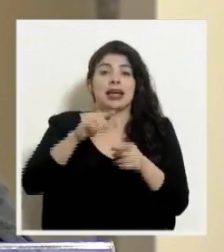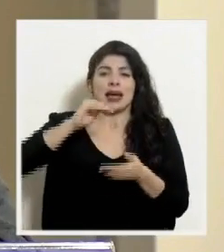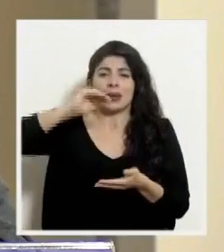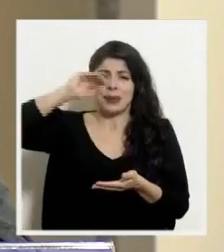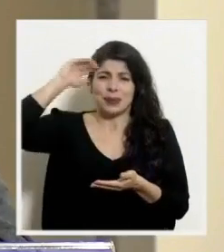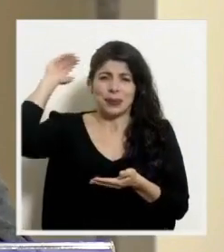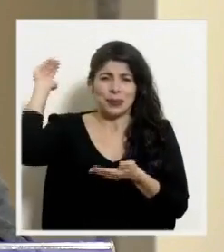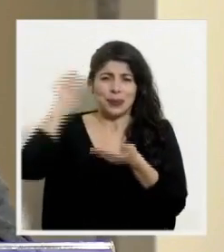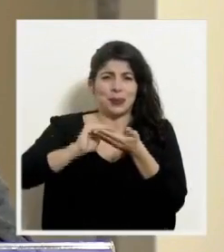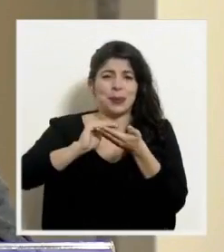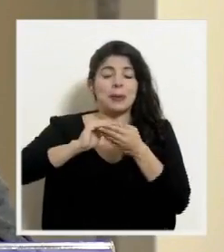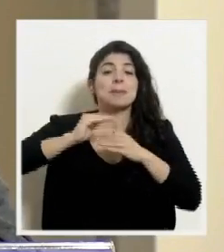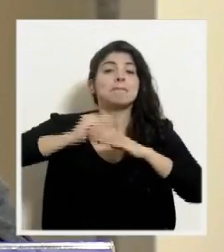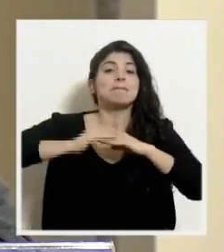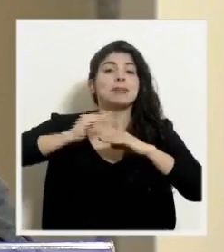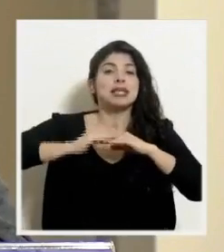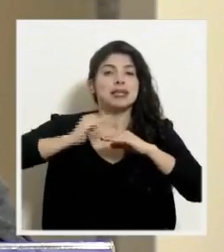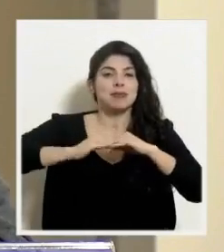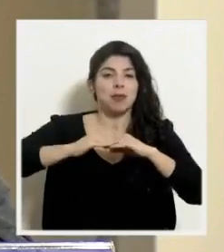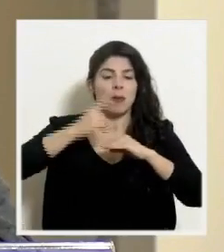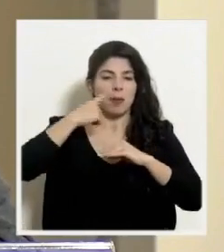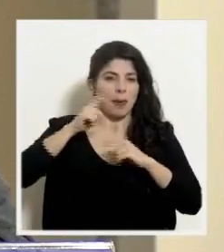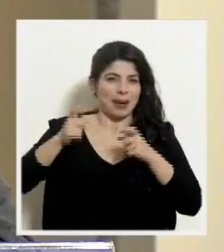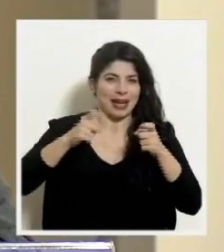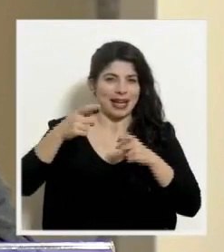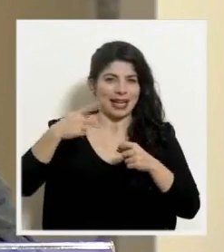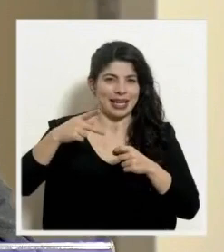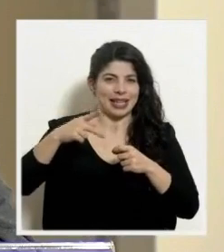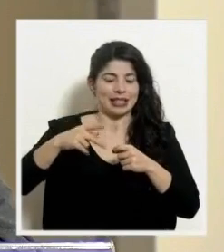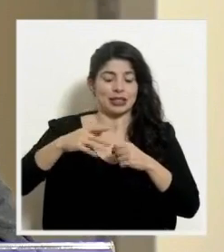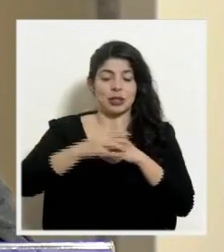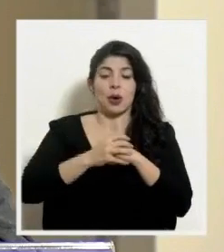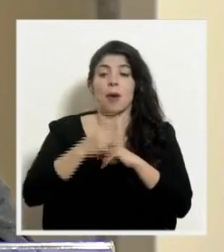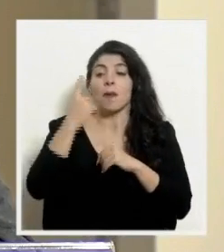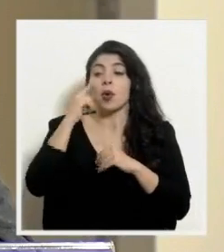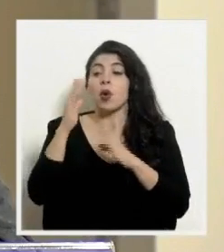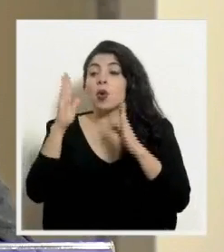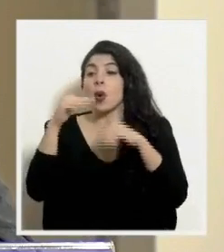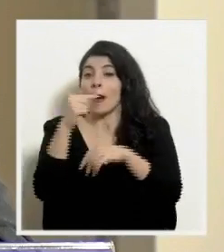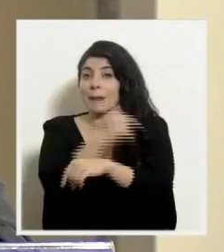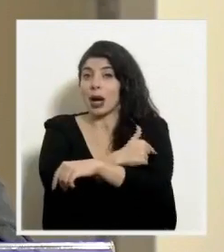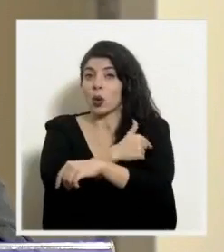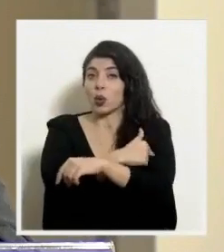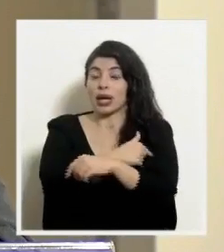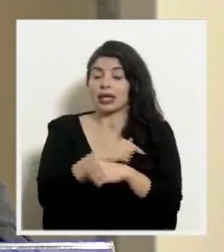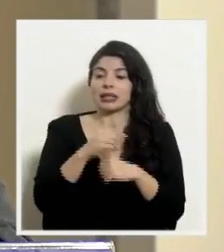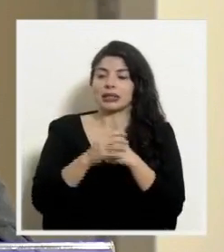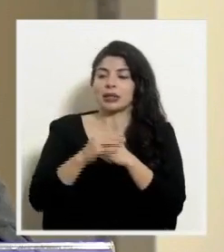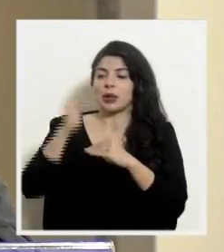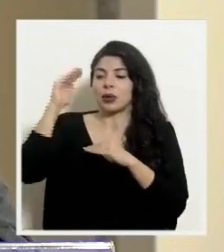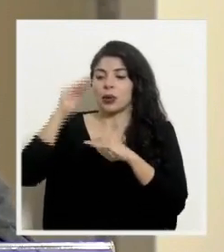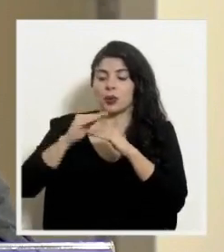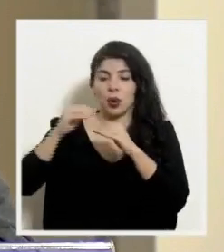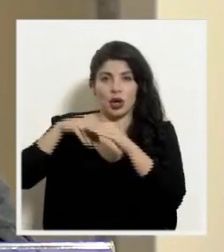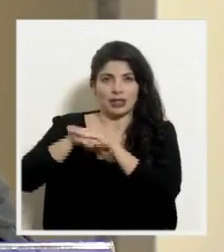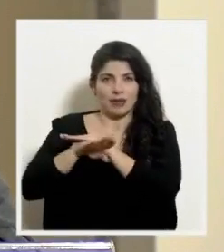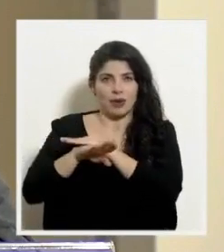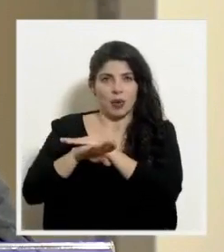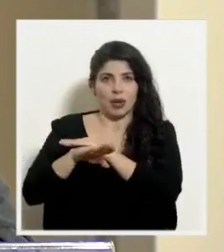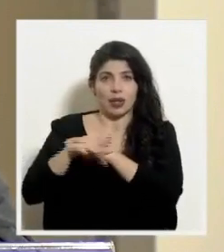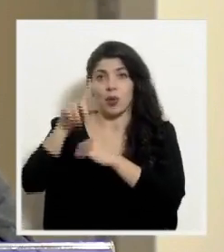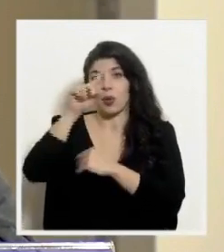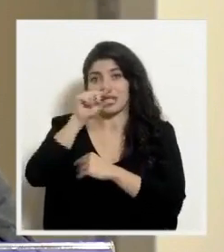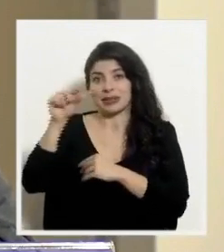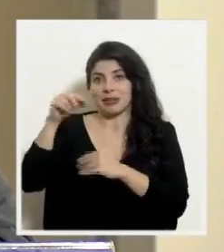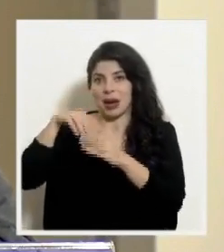mínimo aceptable en términos del manejo del riesgo por desabastecimiento de vacunas, la reserva, ¿verdad? Que es a una